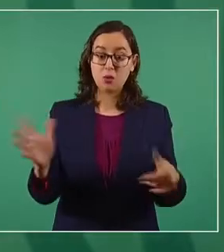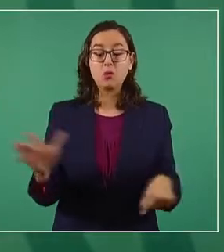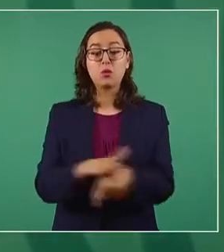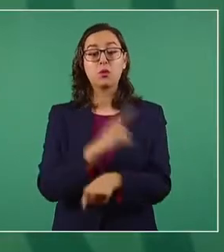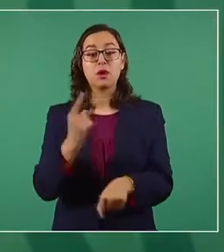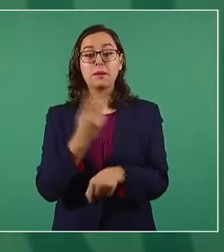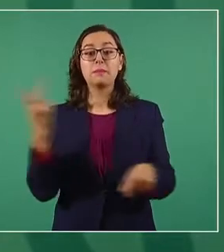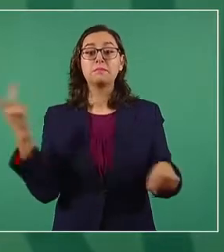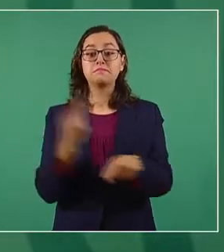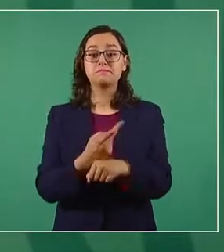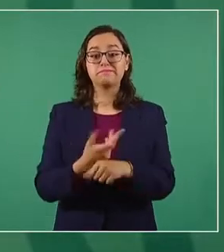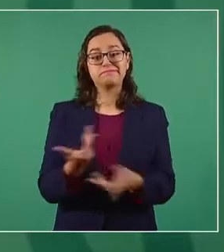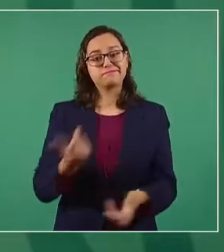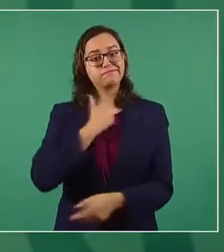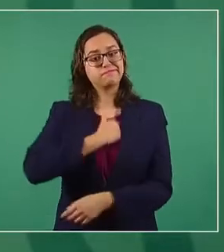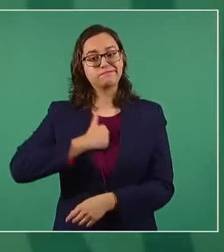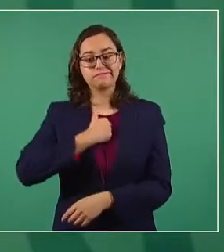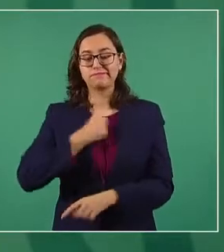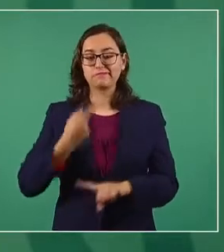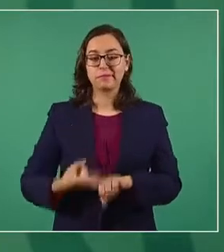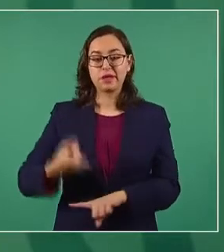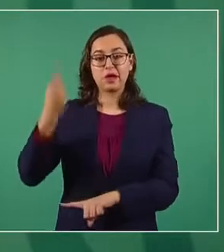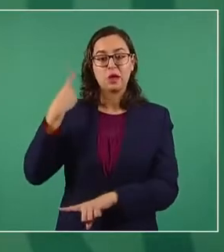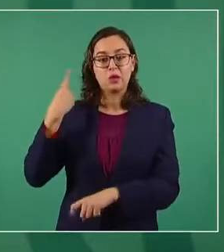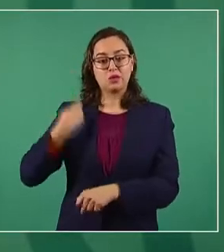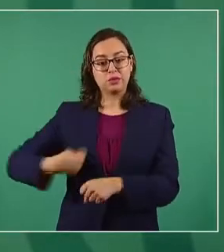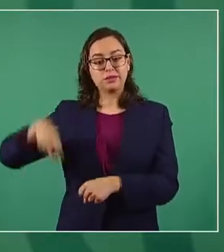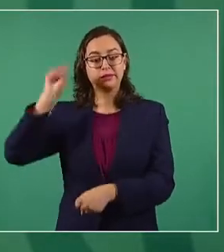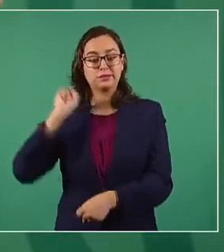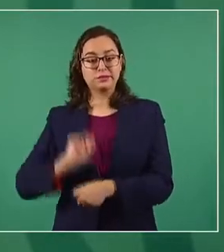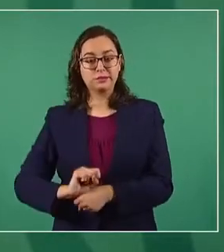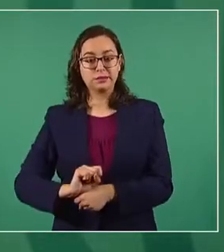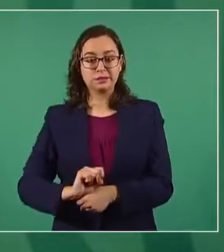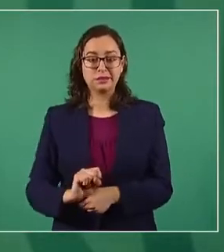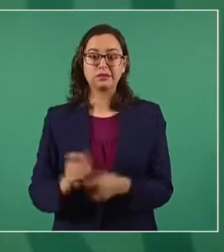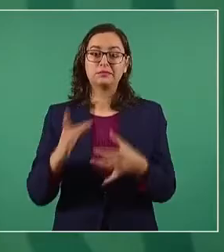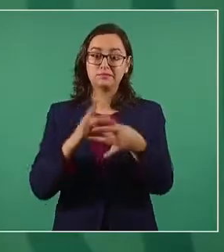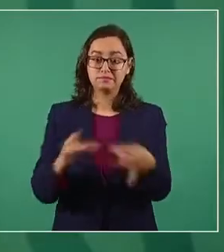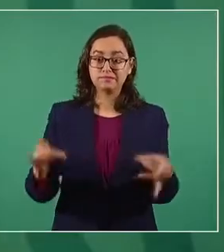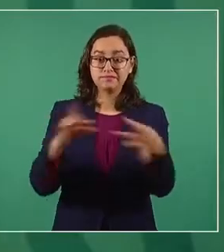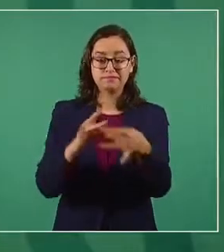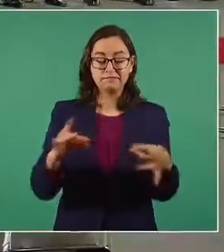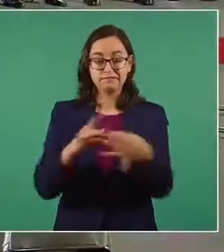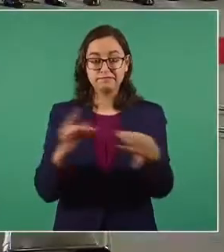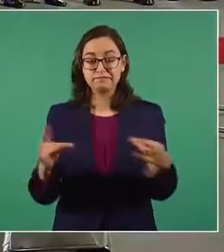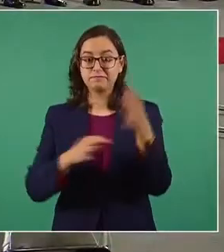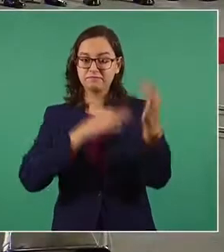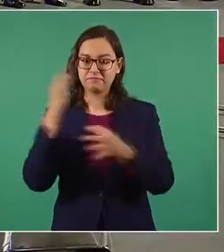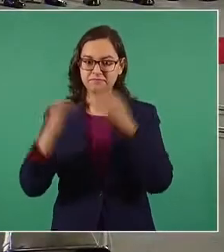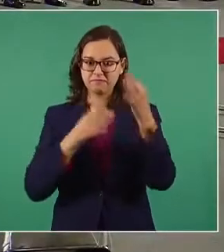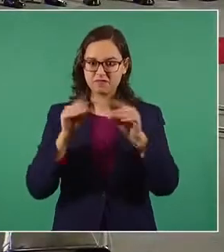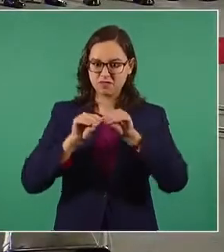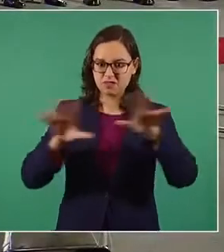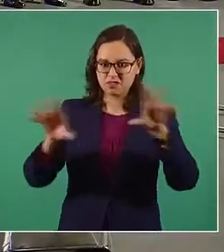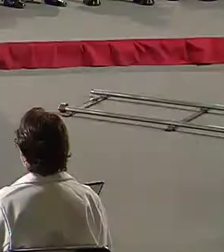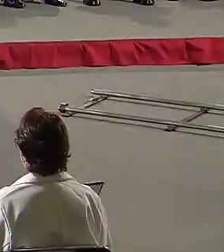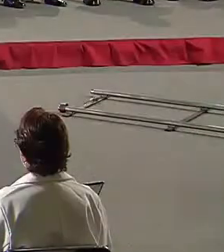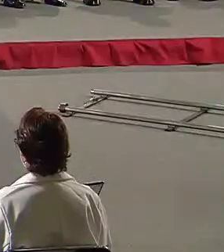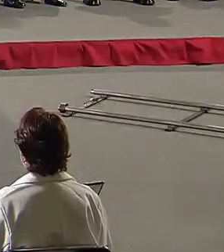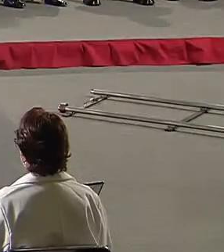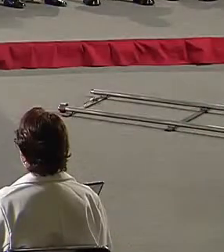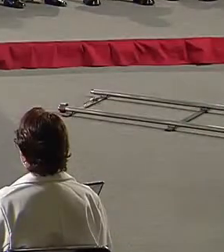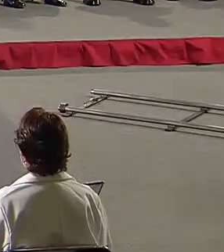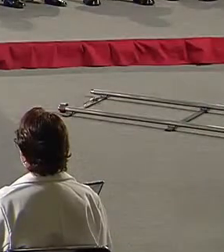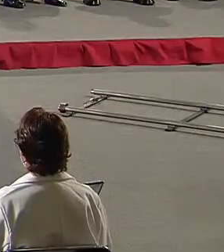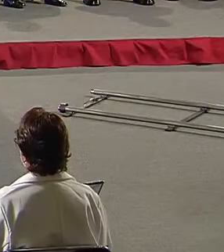que en la semana pasada, al día siguiente de lo que aquí se explicó, se intentaba confundir a la